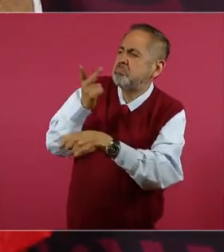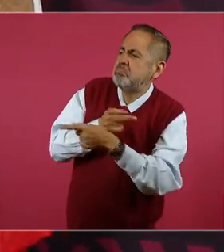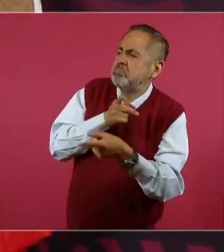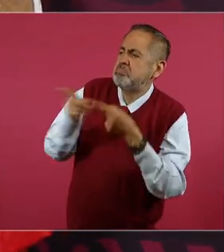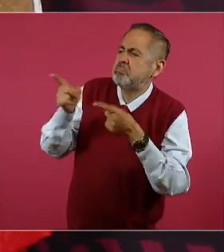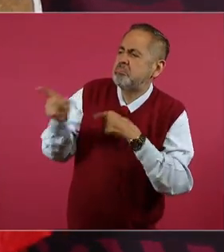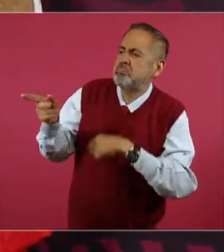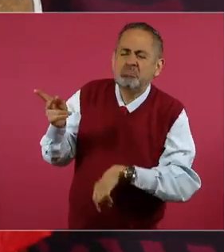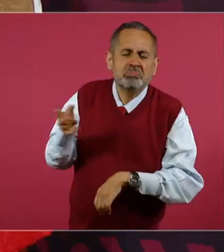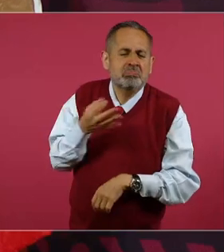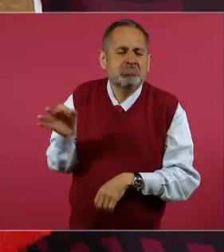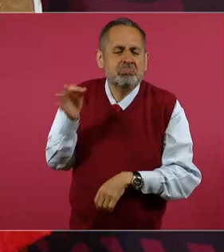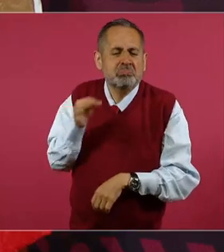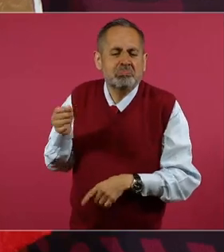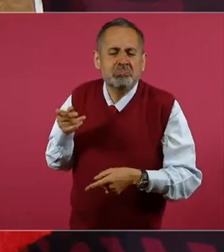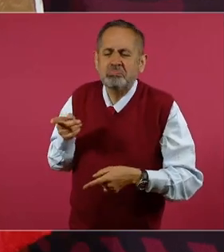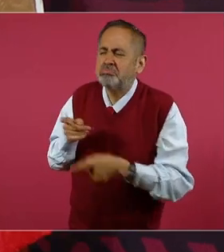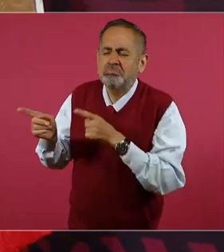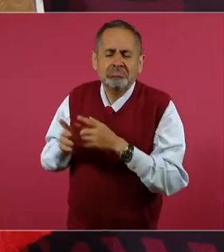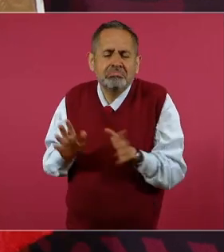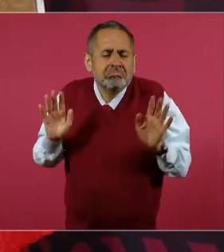de